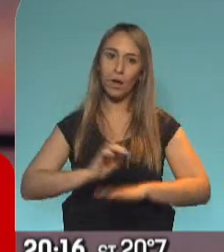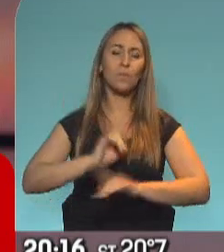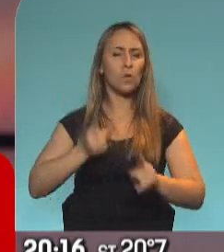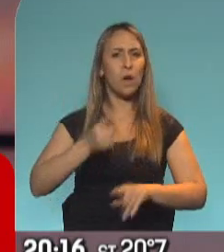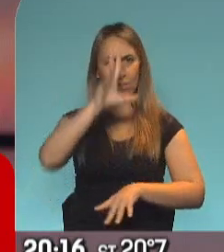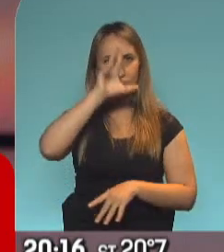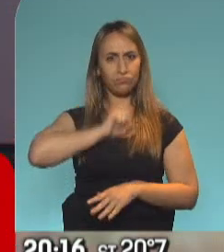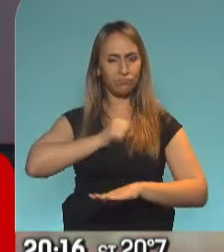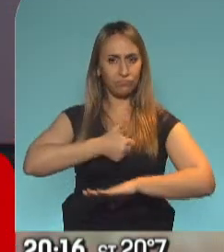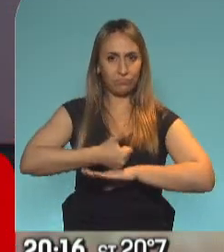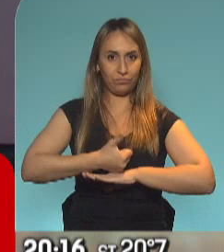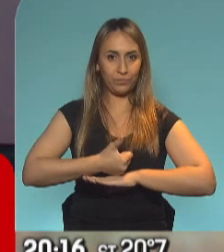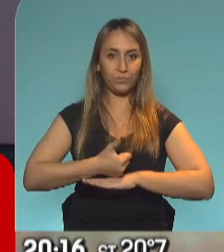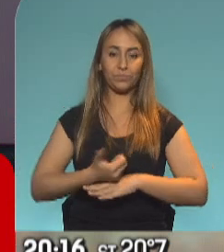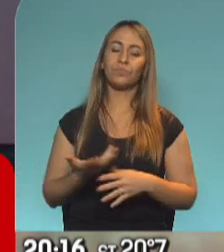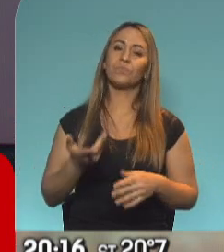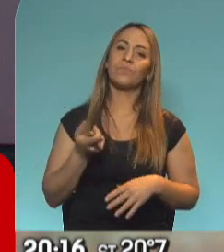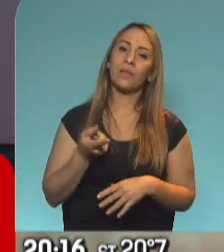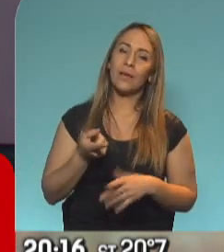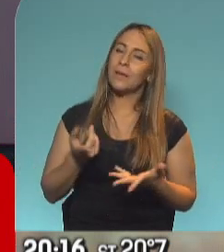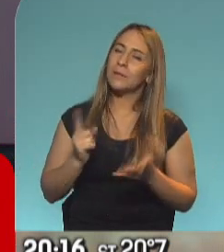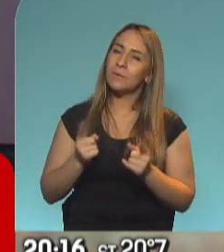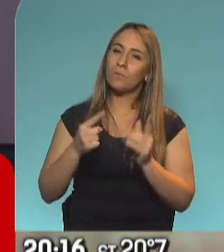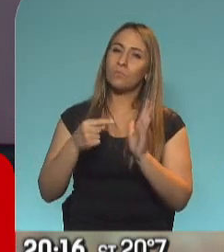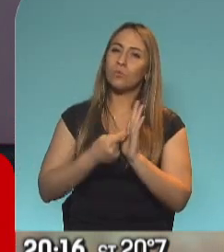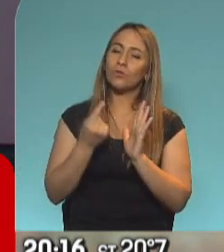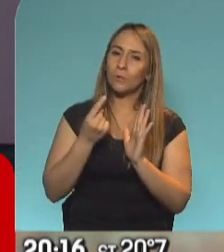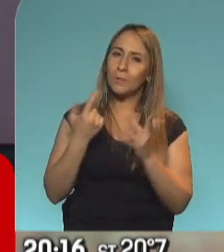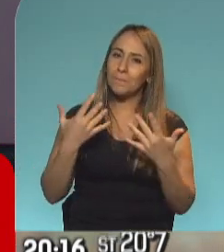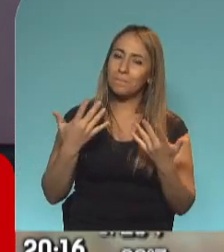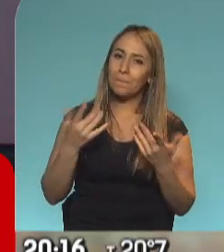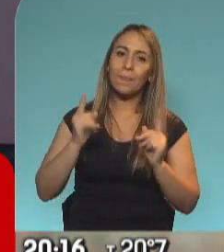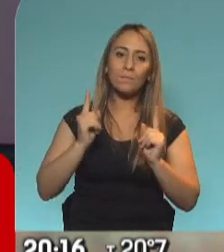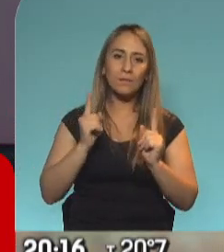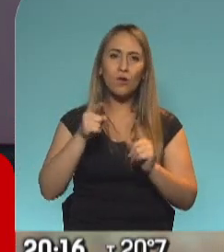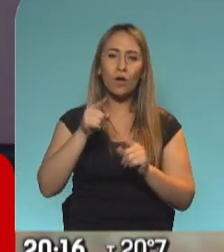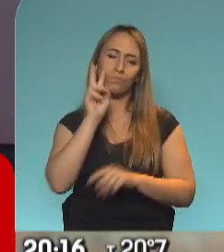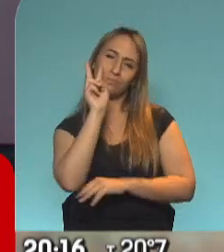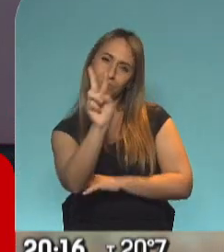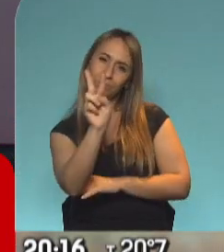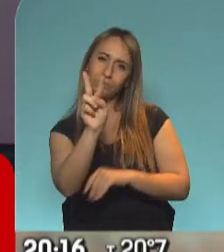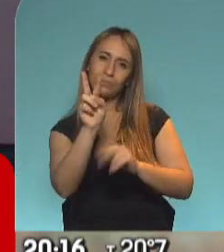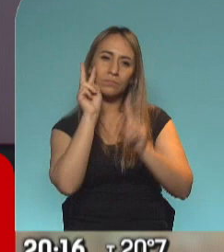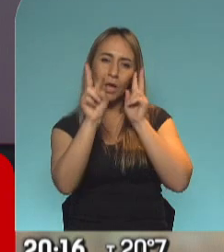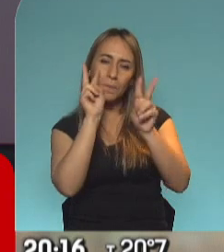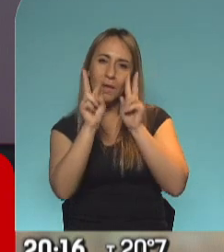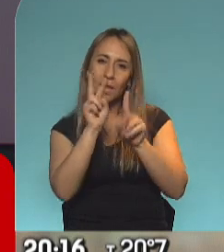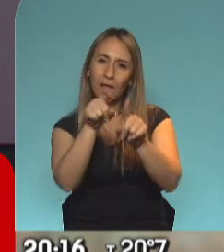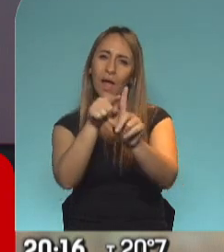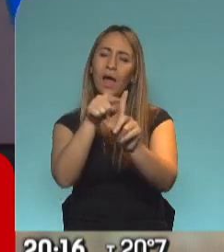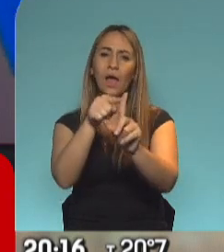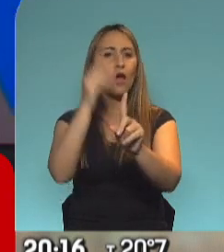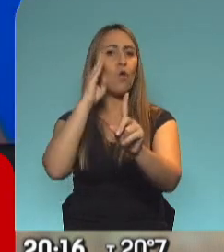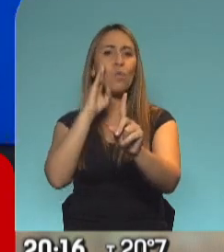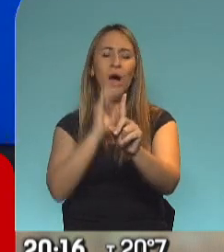además con esta particularidad de que aquellos que estaban presenciando o escuchando lo que decía Guzmán,